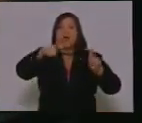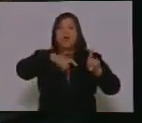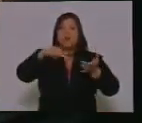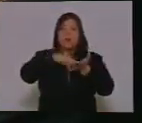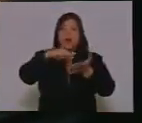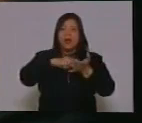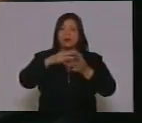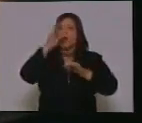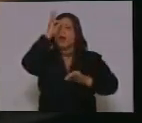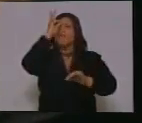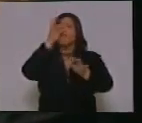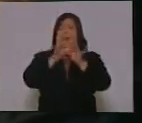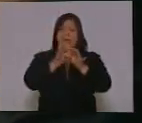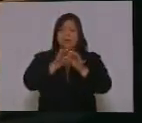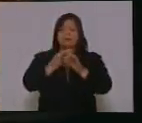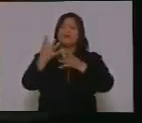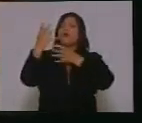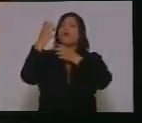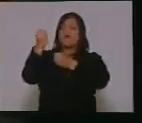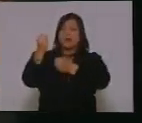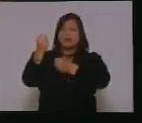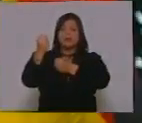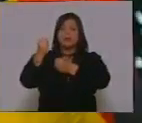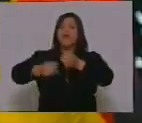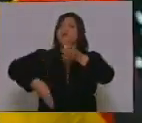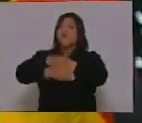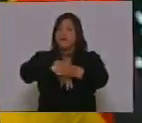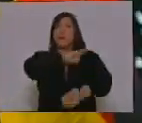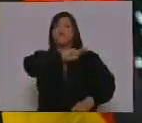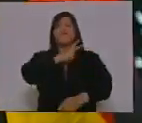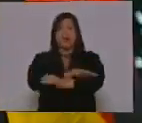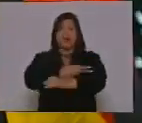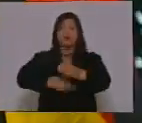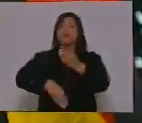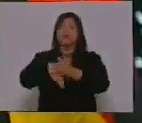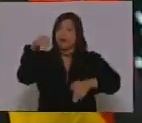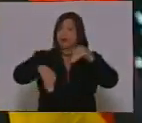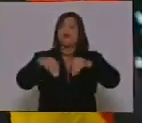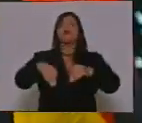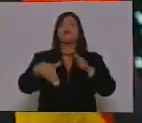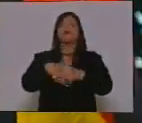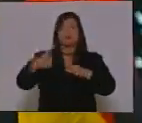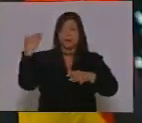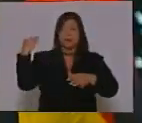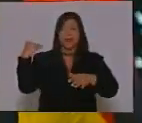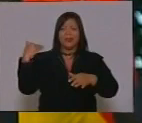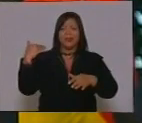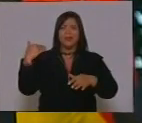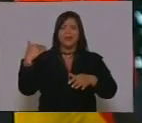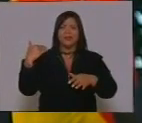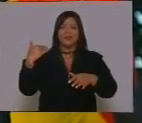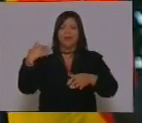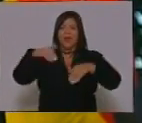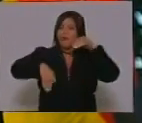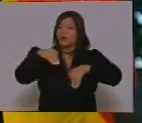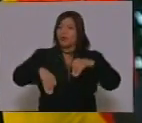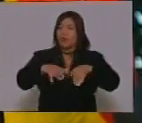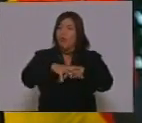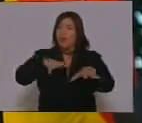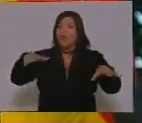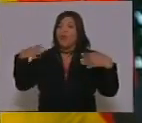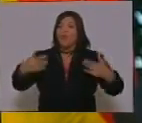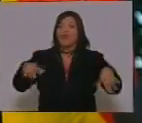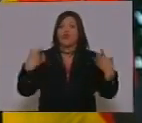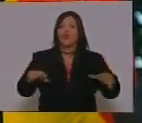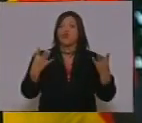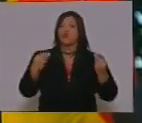con fe, con confianza, con fuerza, y apostó a esa opción de paz. La votación fue una votación histórica